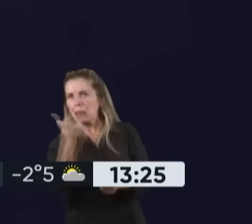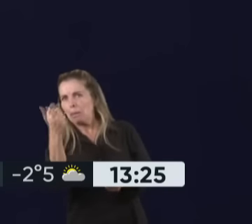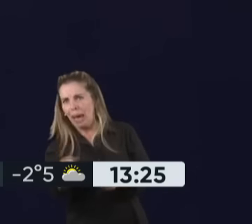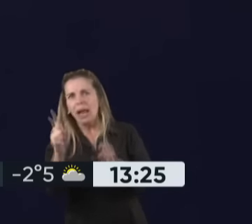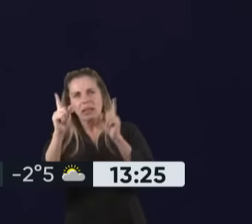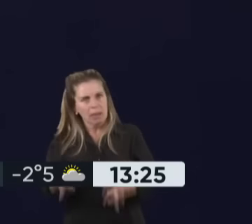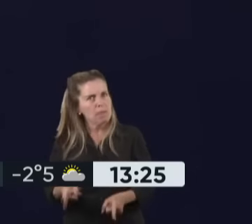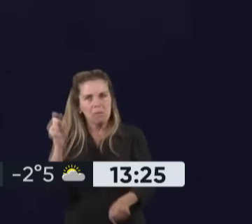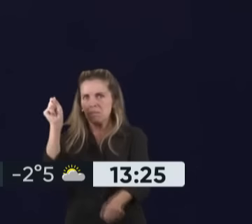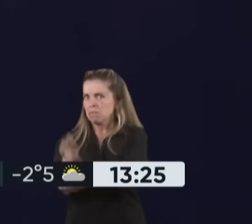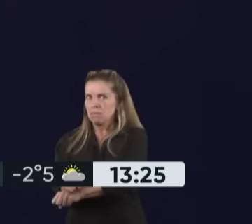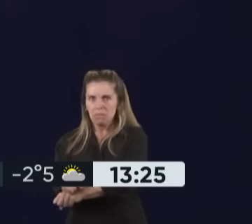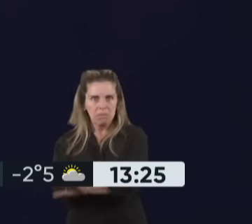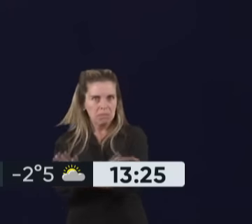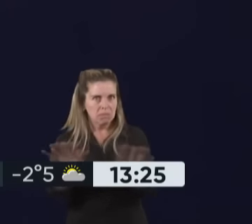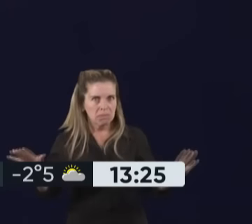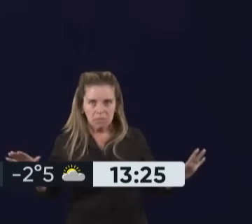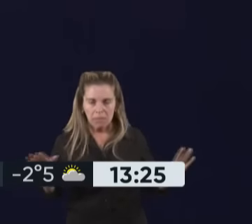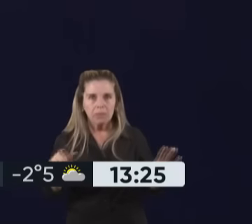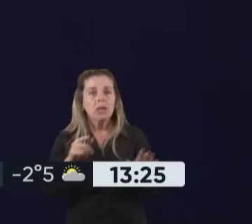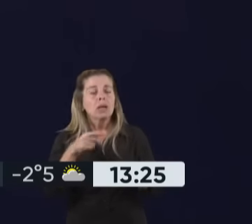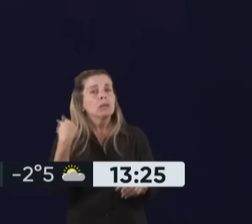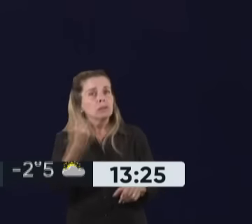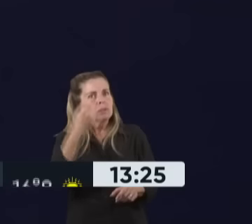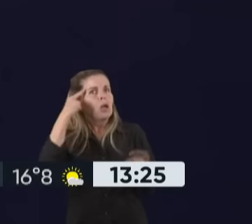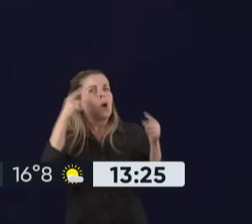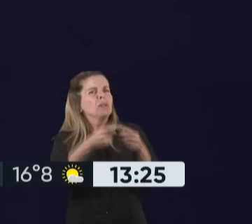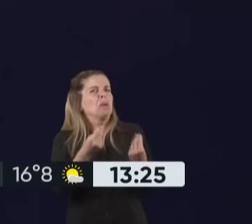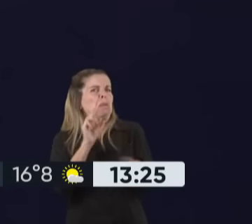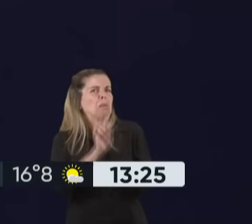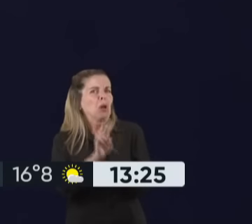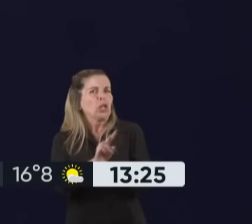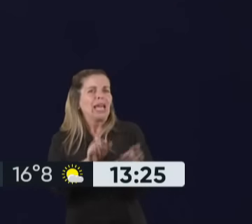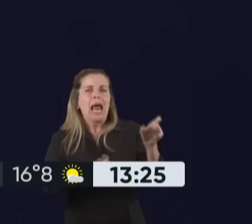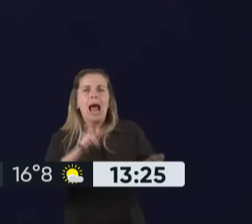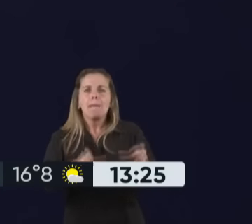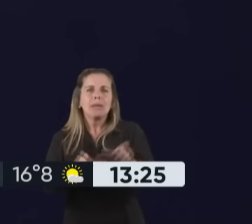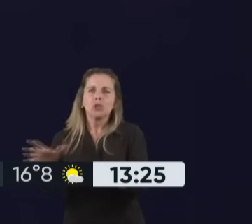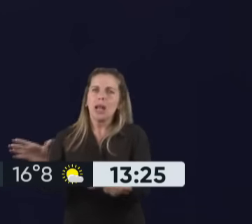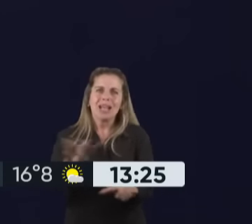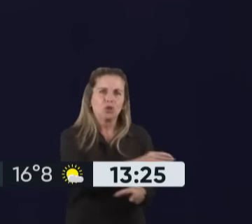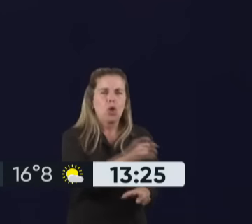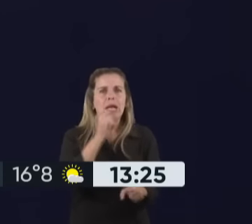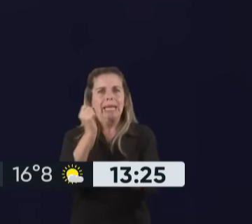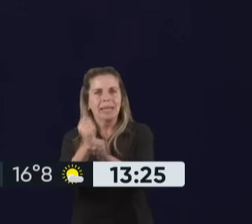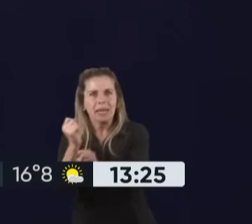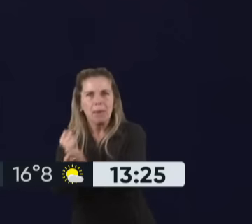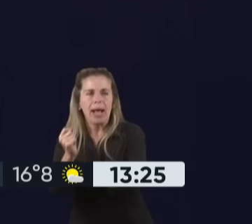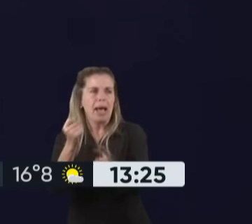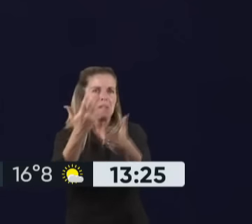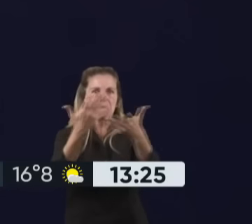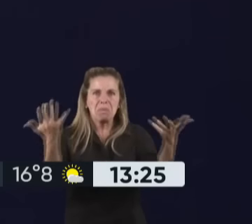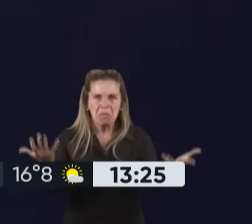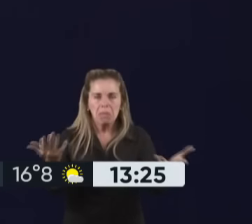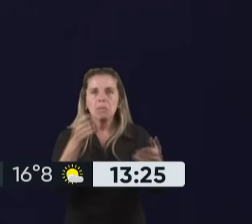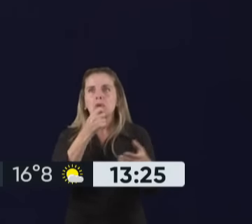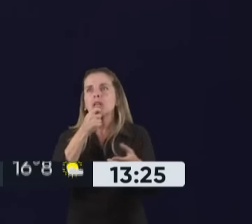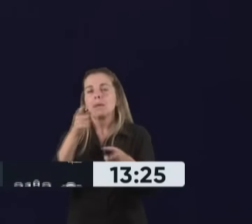sentido vamos a proteger a todas las personas que están cumpliendo una tarea fundamental, como es la